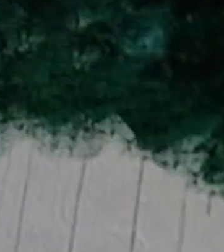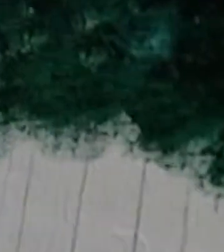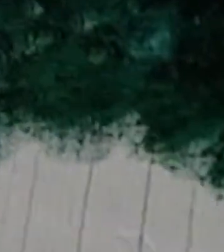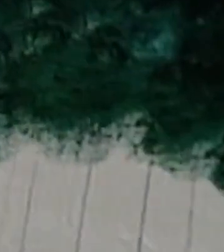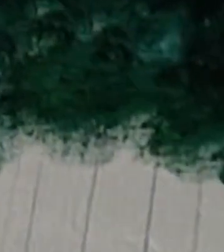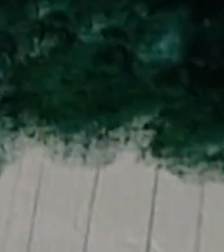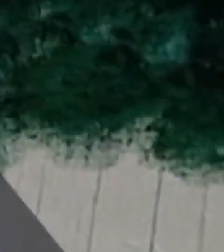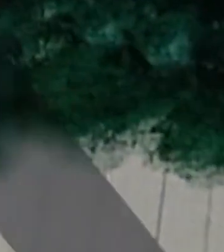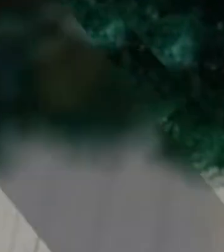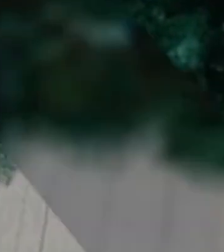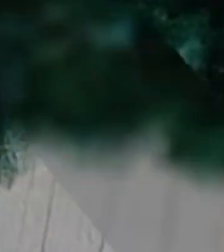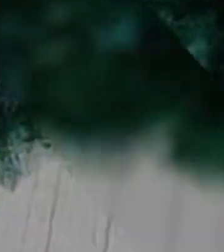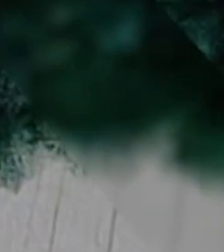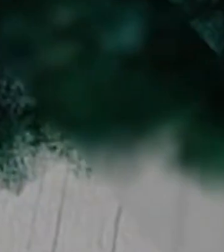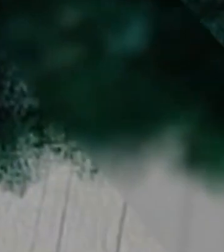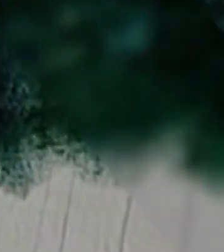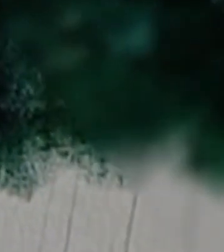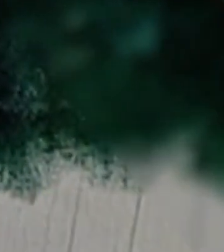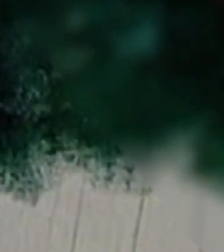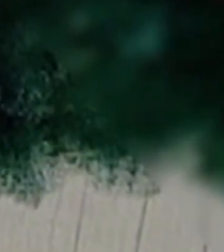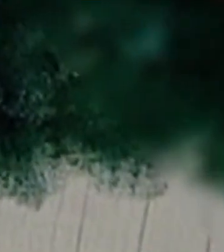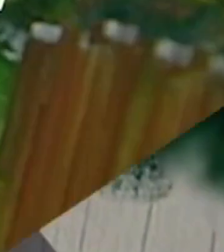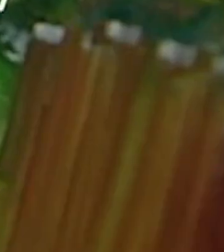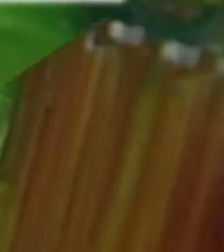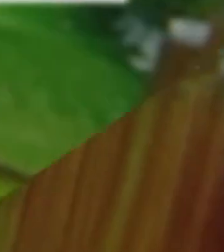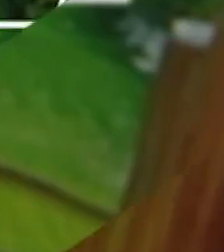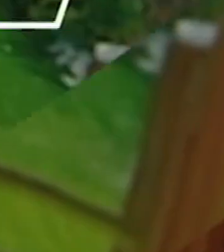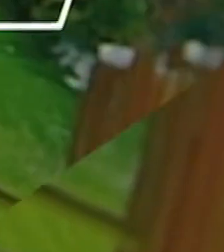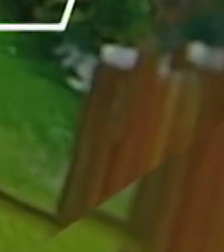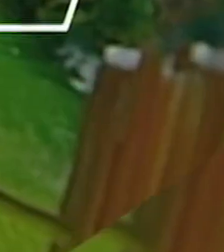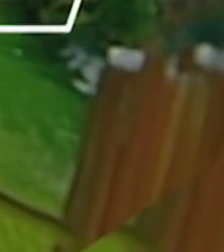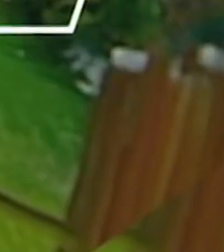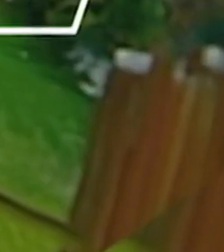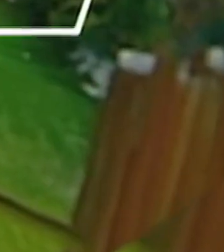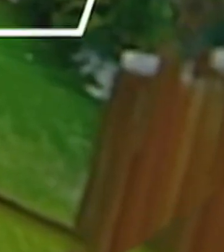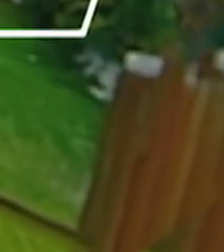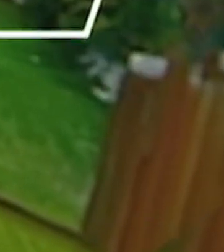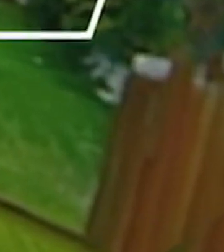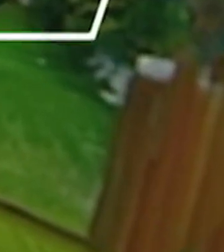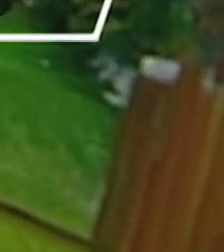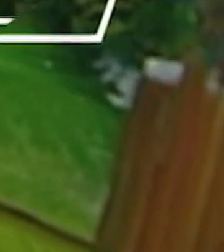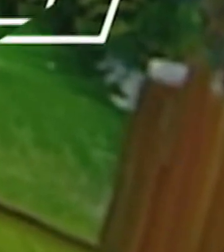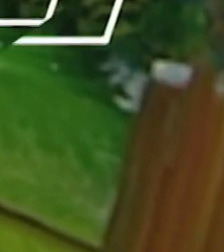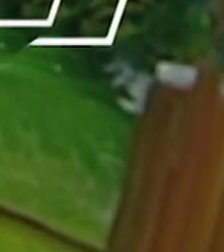Pedro Serech y toda su sabiduría en el óleo nos la muestra en